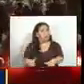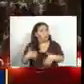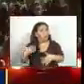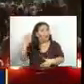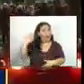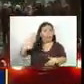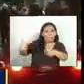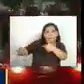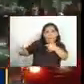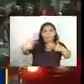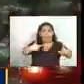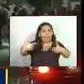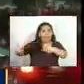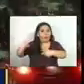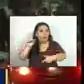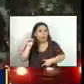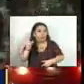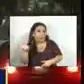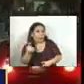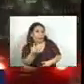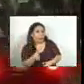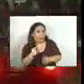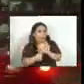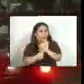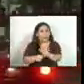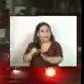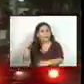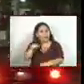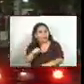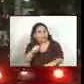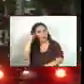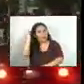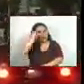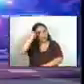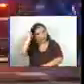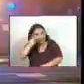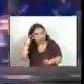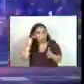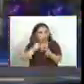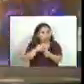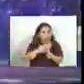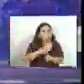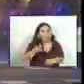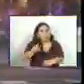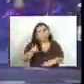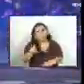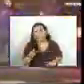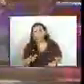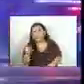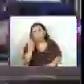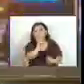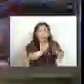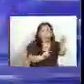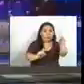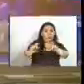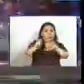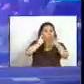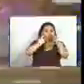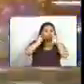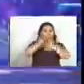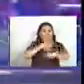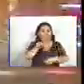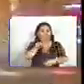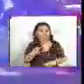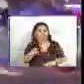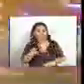tiroteo fatal a un partidario de Trump y en medio de críticas y denuncias a la policía local por agresión y el uso de gas lacrimógeno la